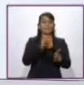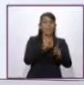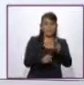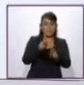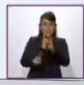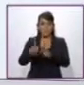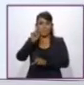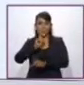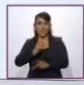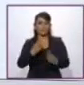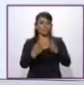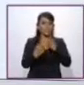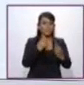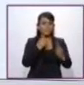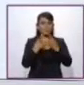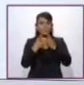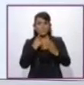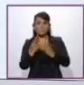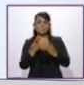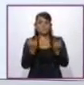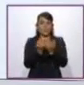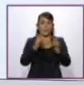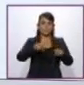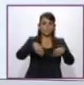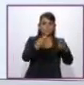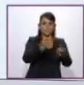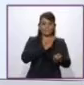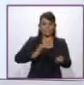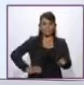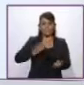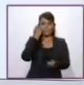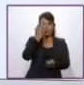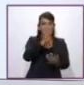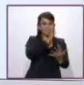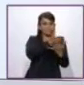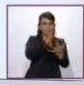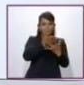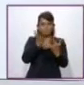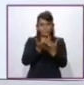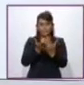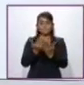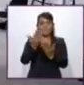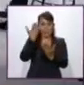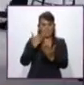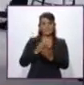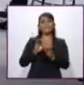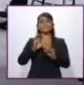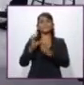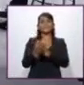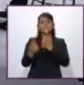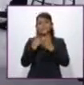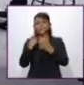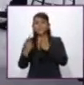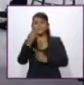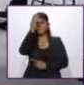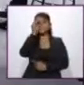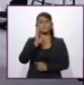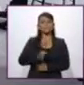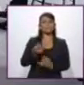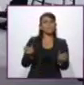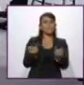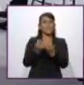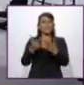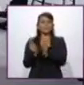participación de las candidatas, de los candidatos, fue aprobado por la Comisión de Debates, así también por los